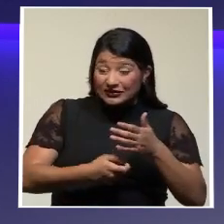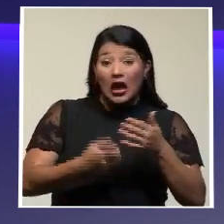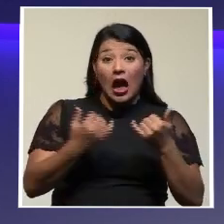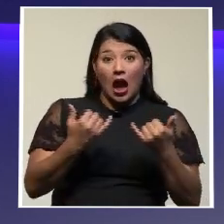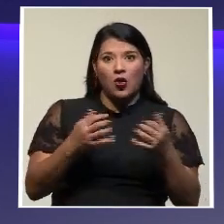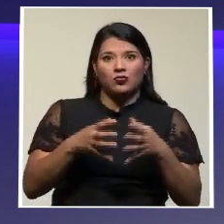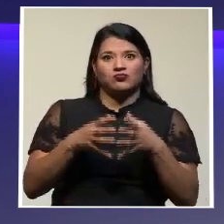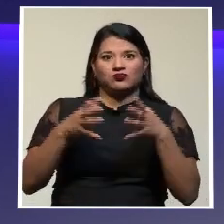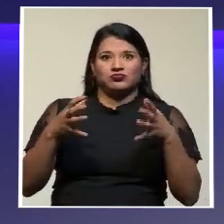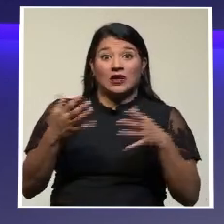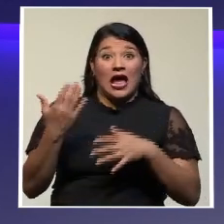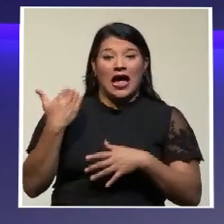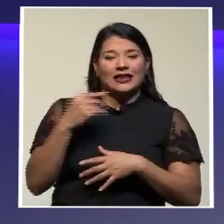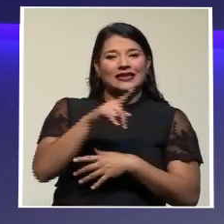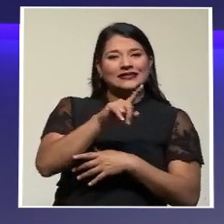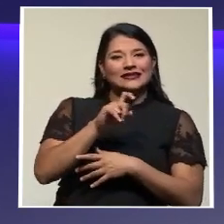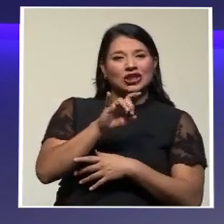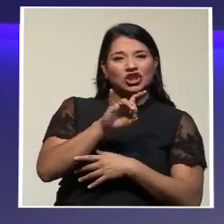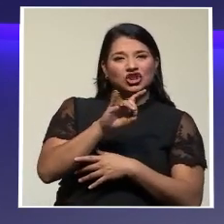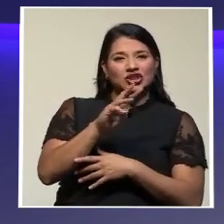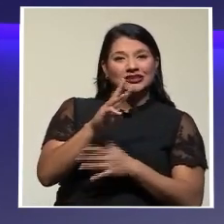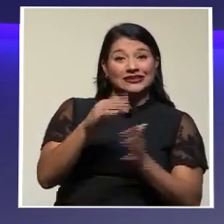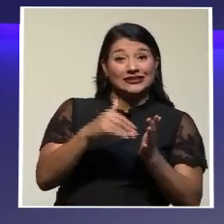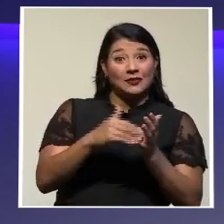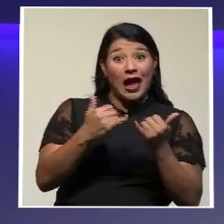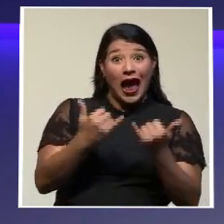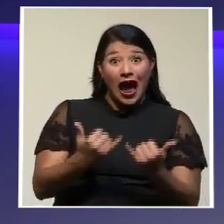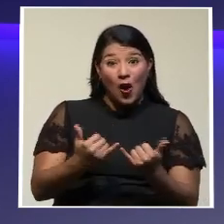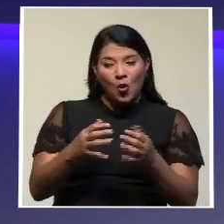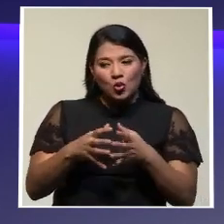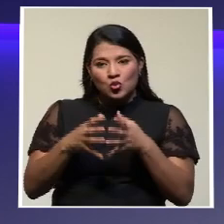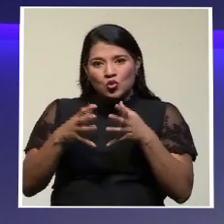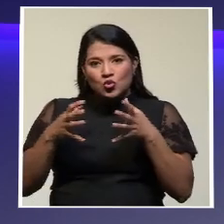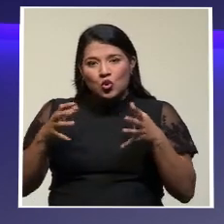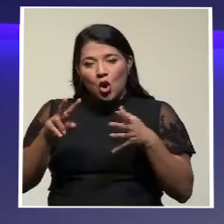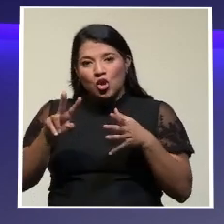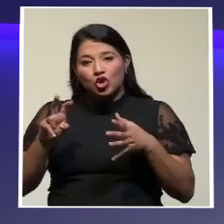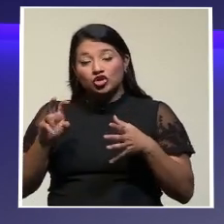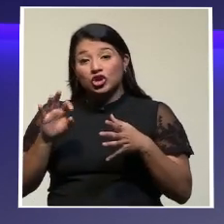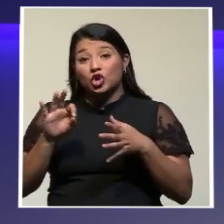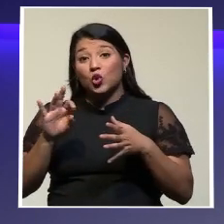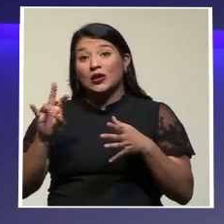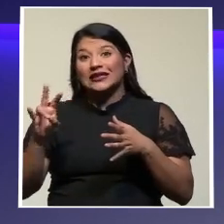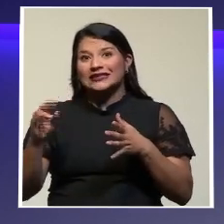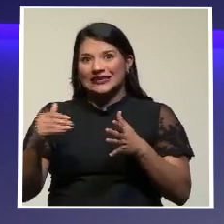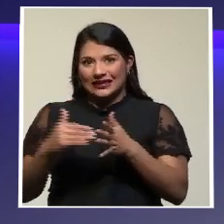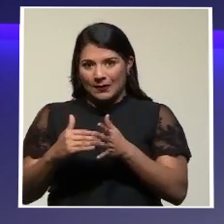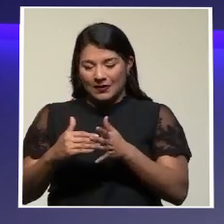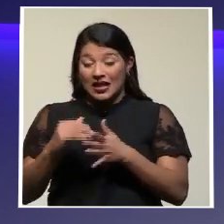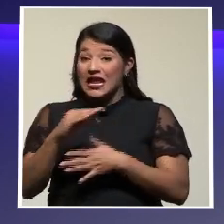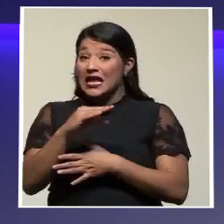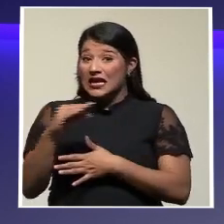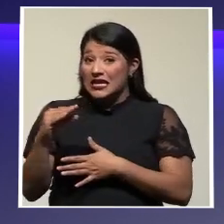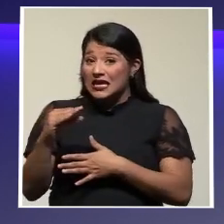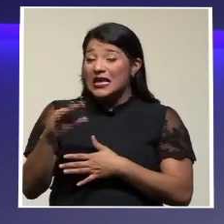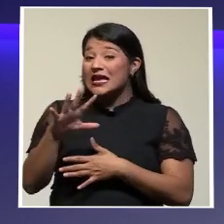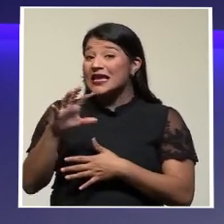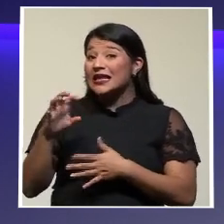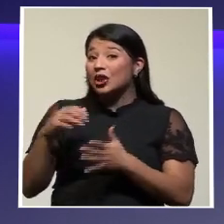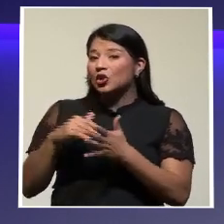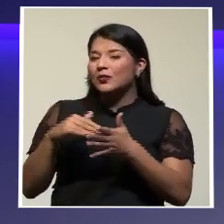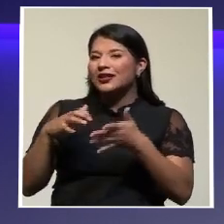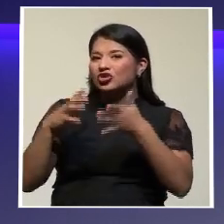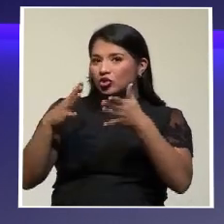de 186,000 a 297,000 y que hay más de 500,000 de